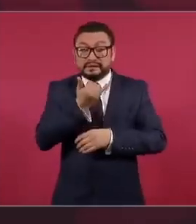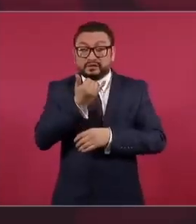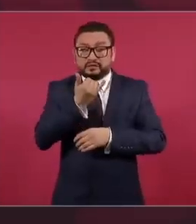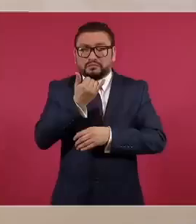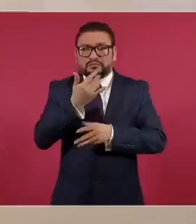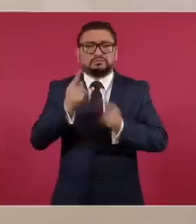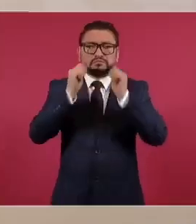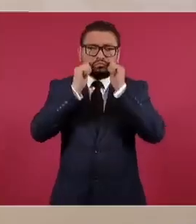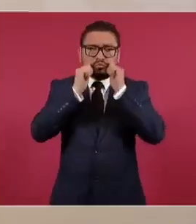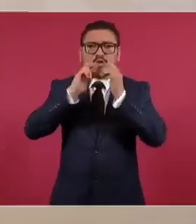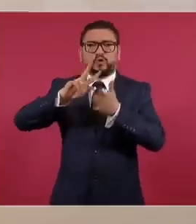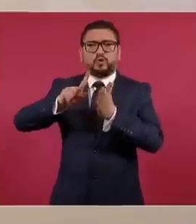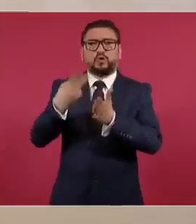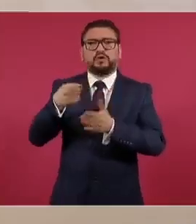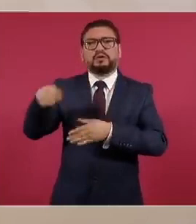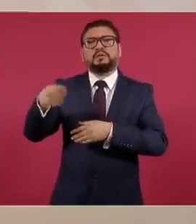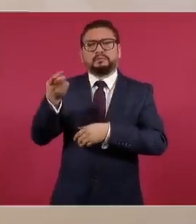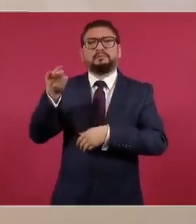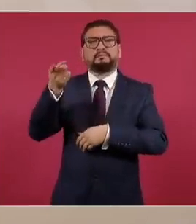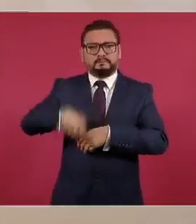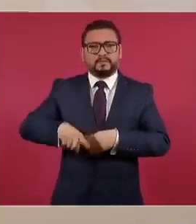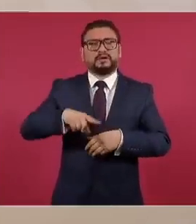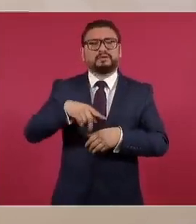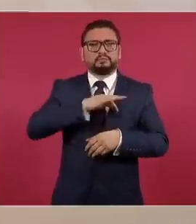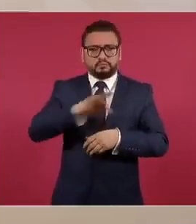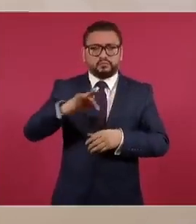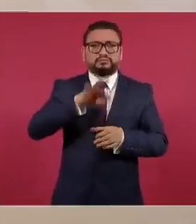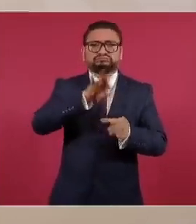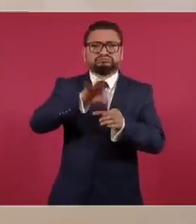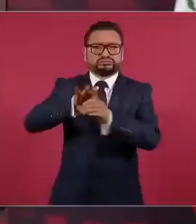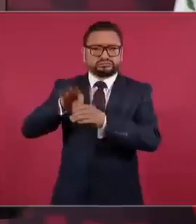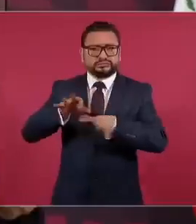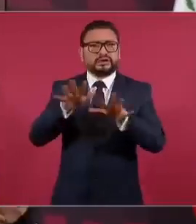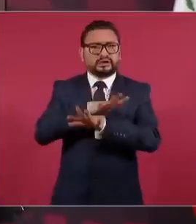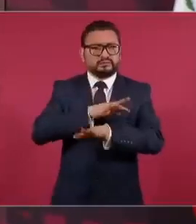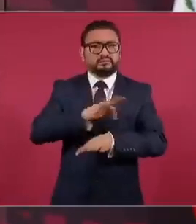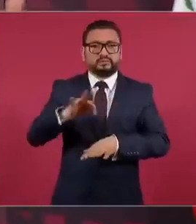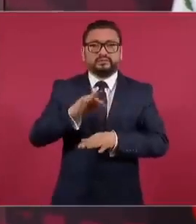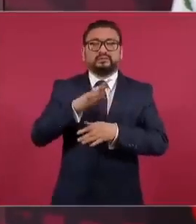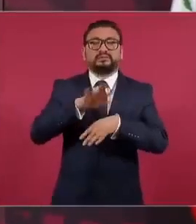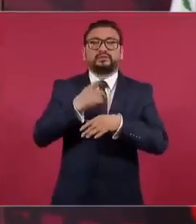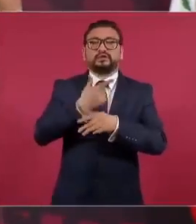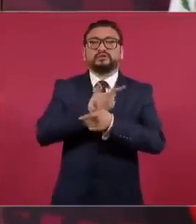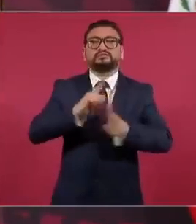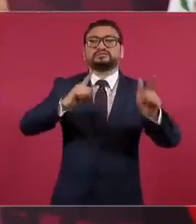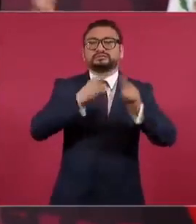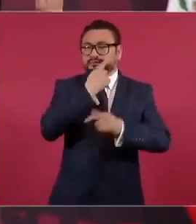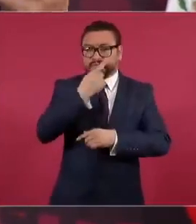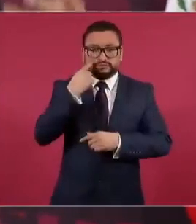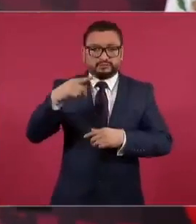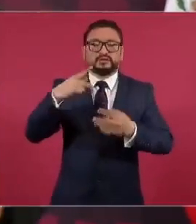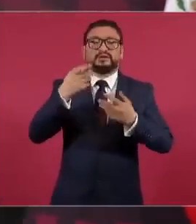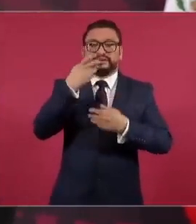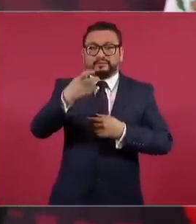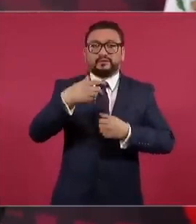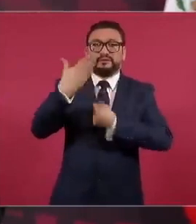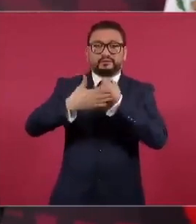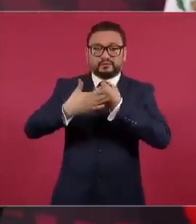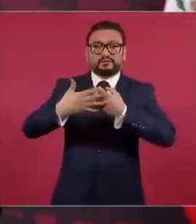porque vivimos en una democracia. Entonces, vamos a elegir a los